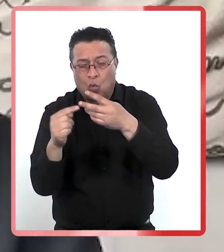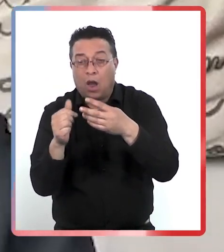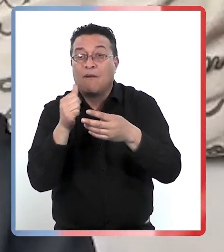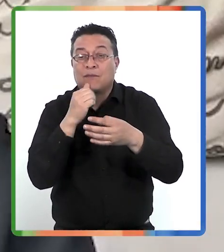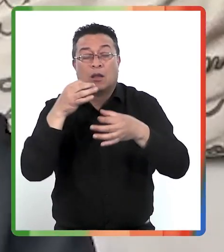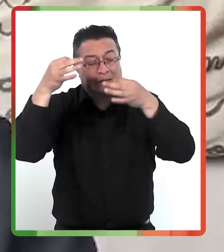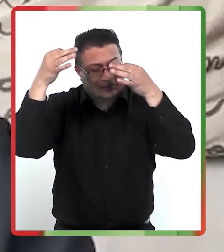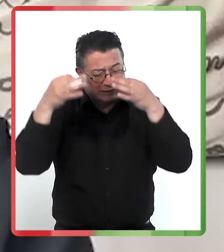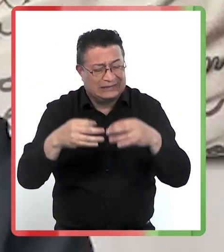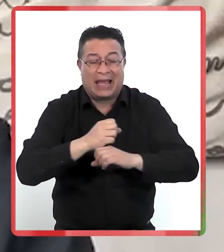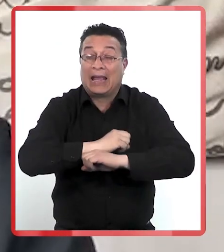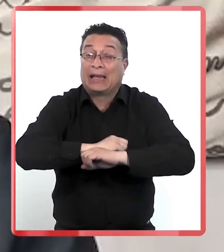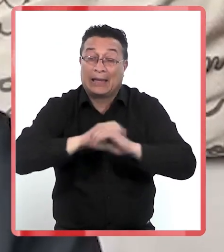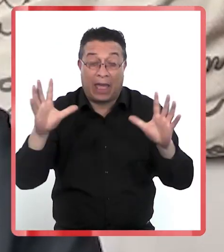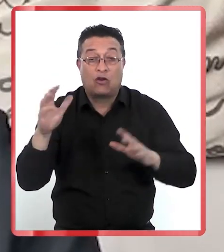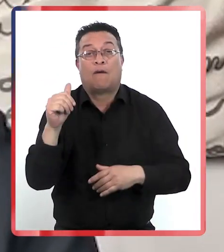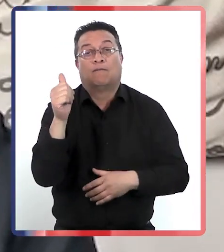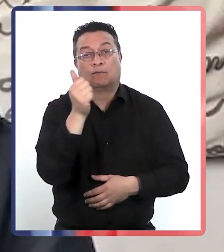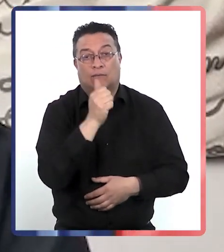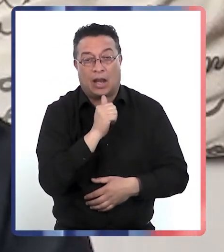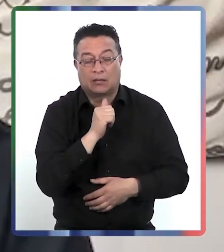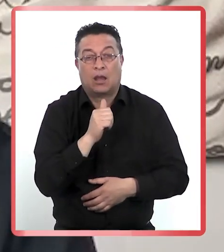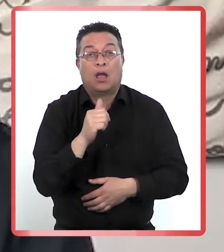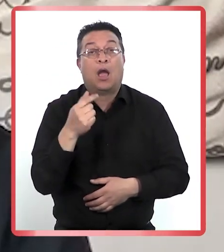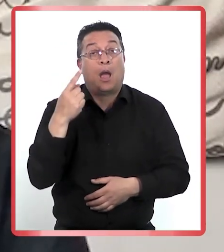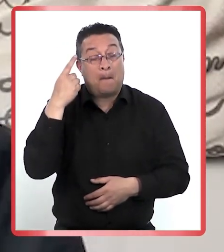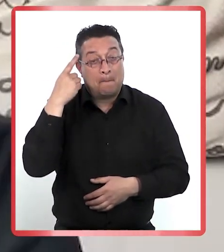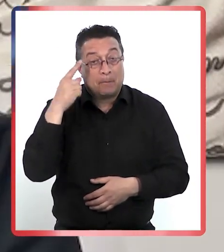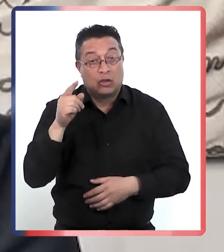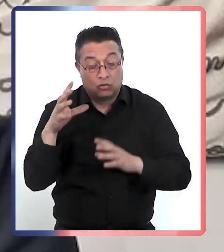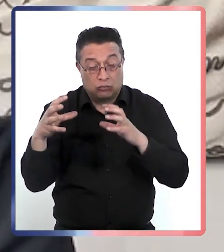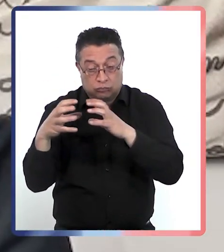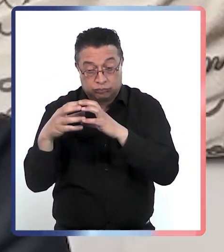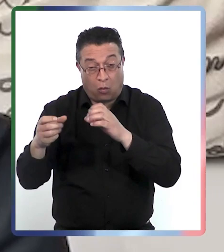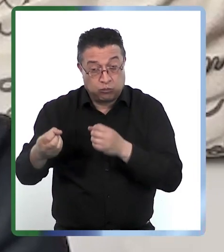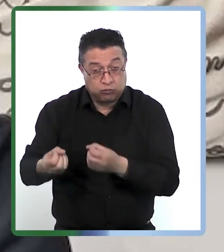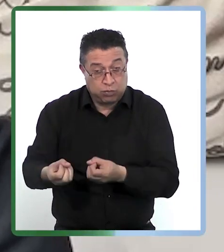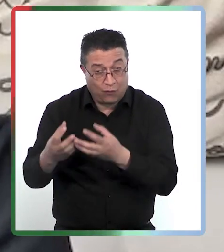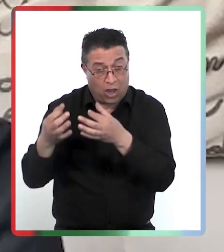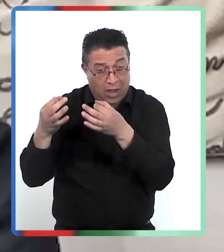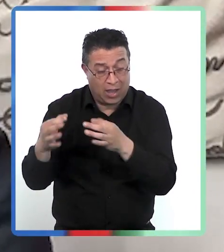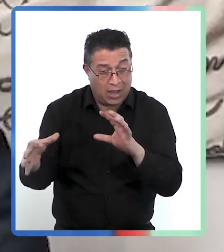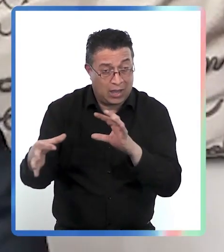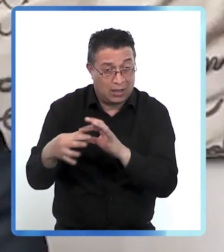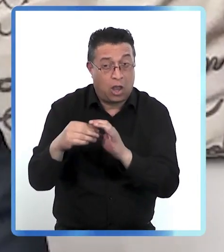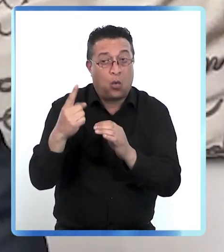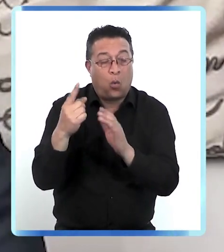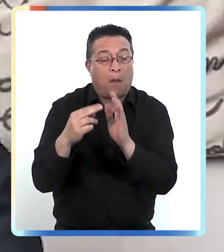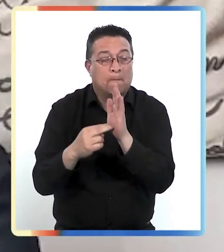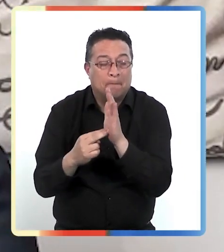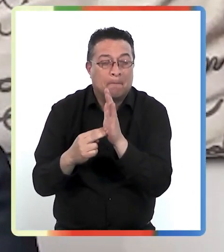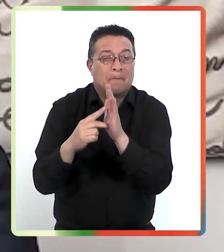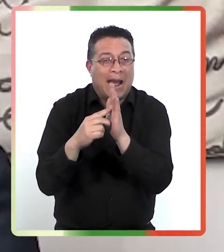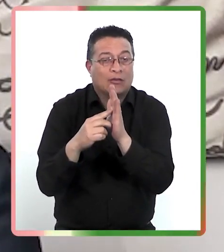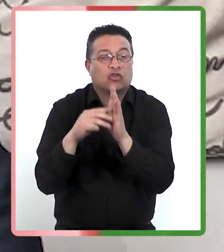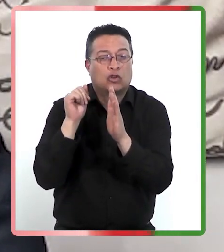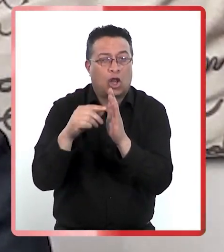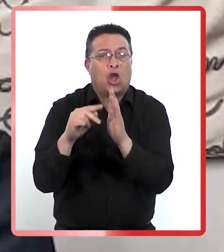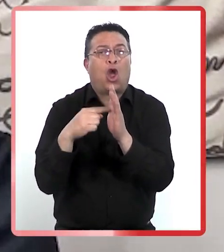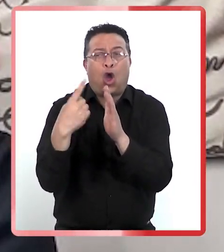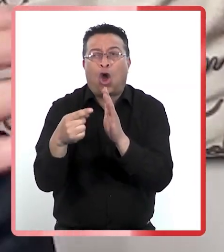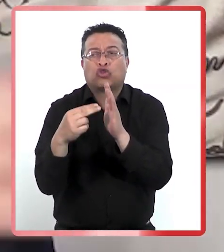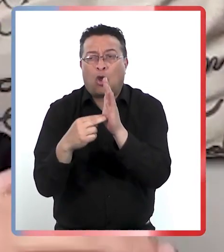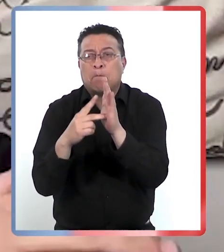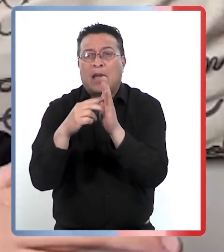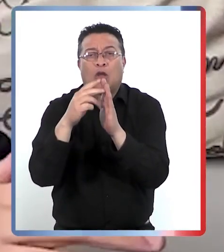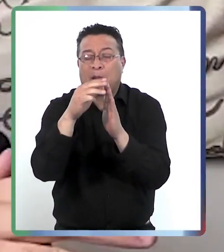estas proteínas que te contaba al principio, pareciera ser que no son causas de la enfermedad de Alzheimer, sino que son un paso dentro de